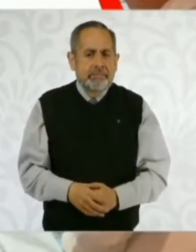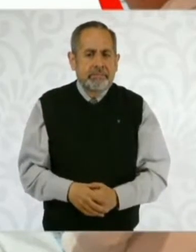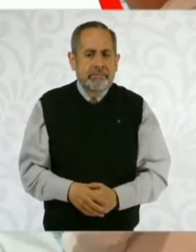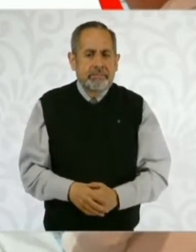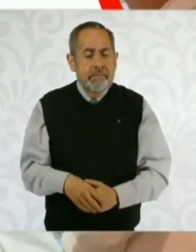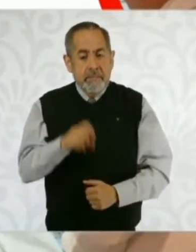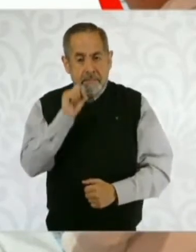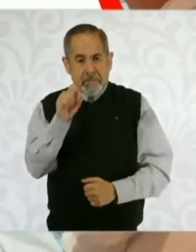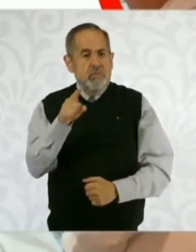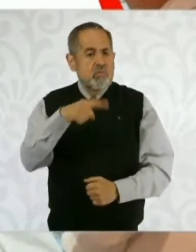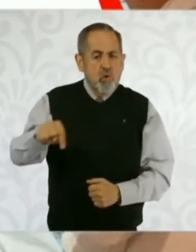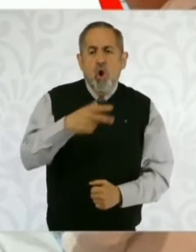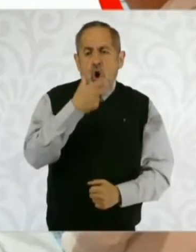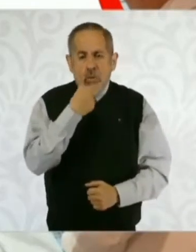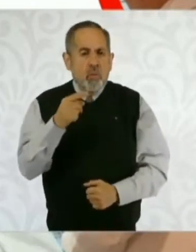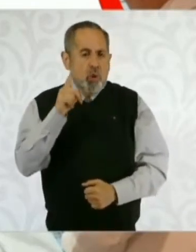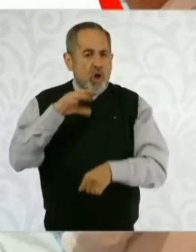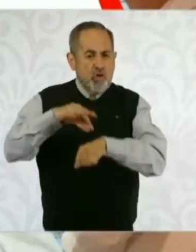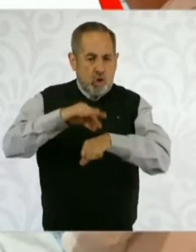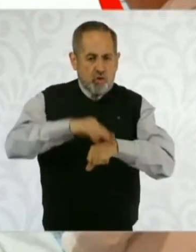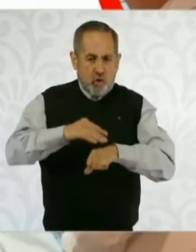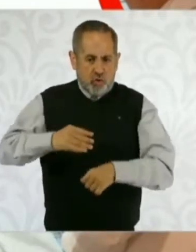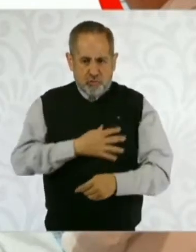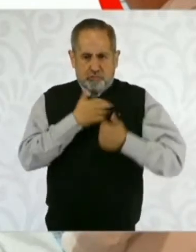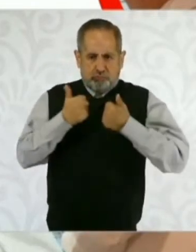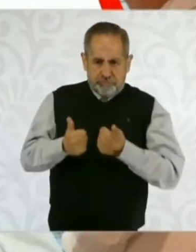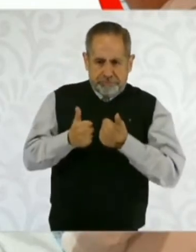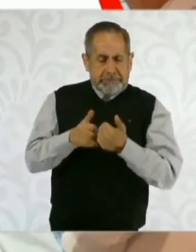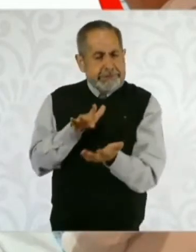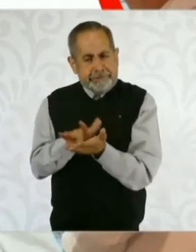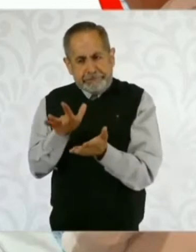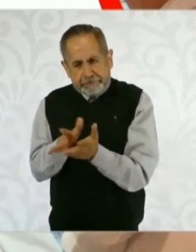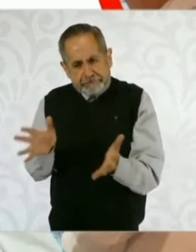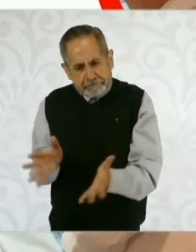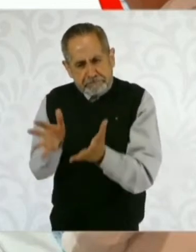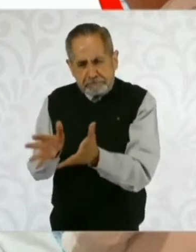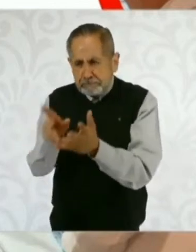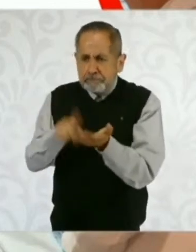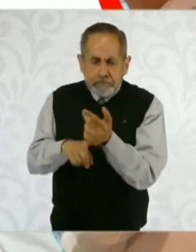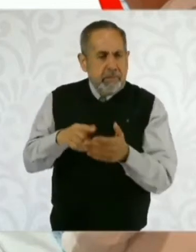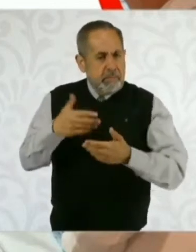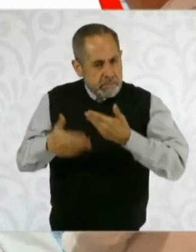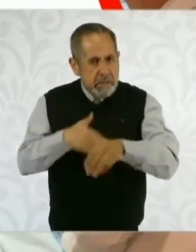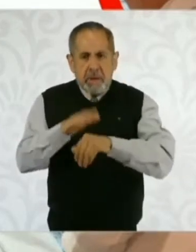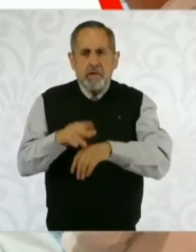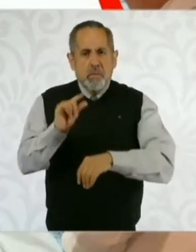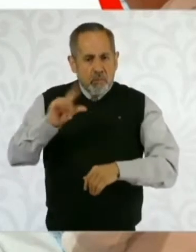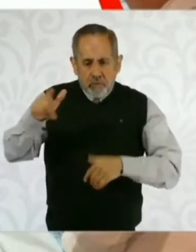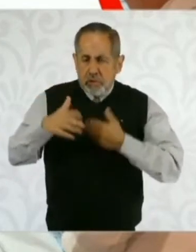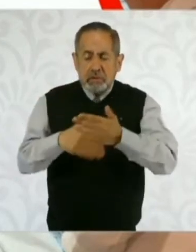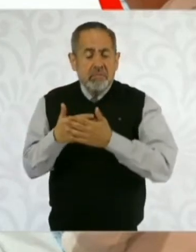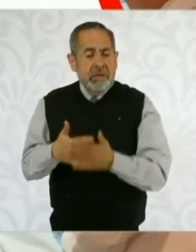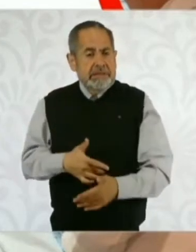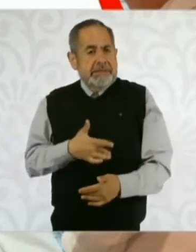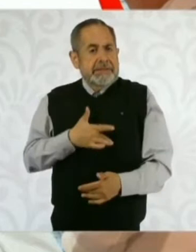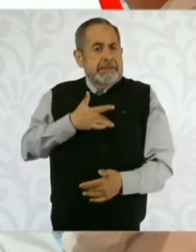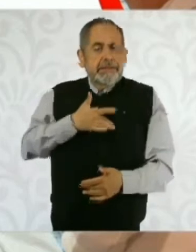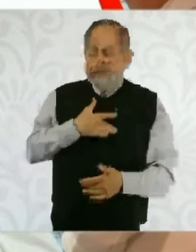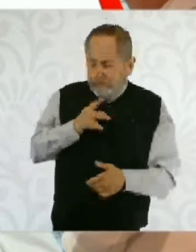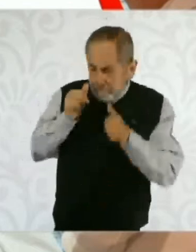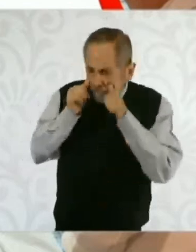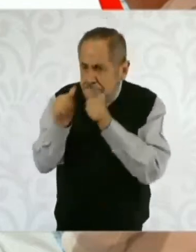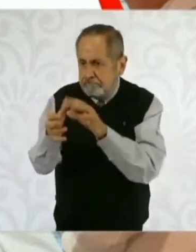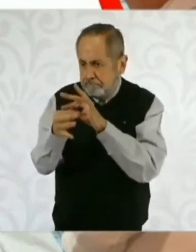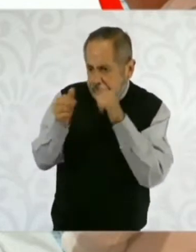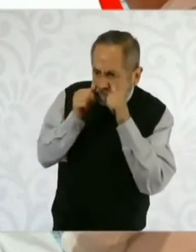Asimismo, Médicas y Médicos del Bienestar incentiva el desarrollo profesional, laboral y sobre todo humano de las personas